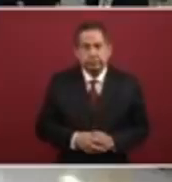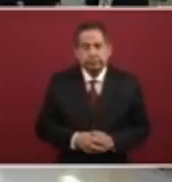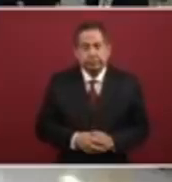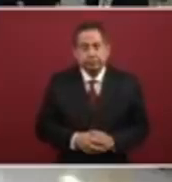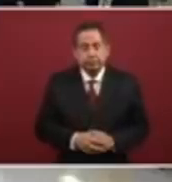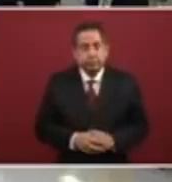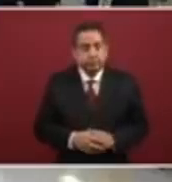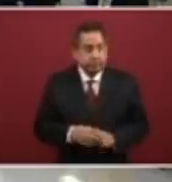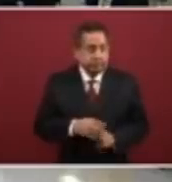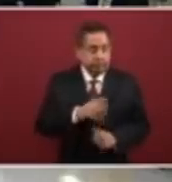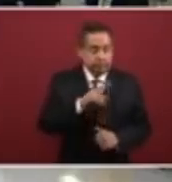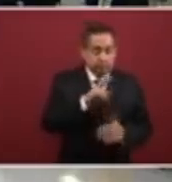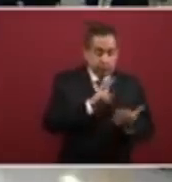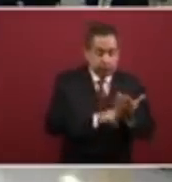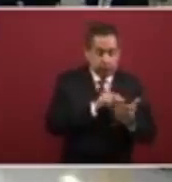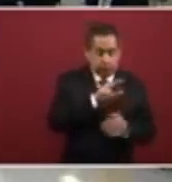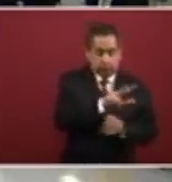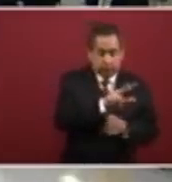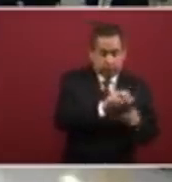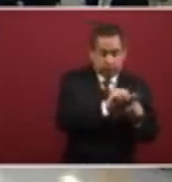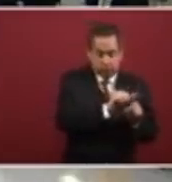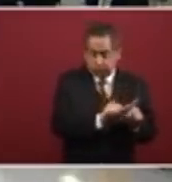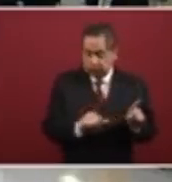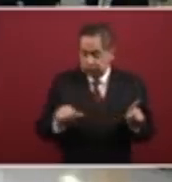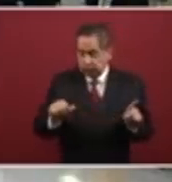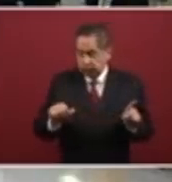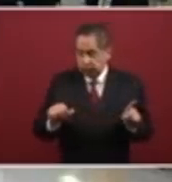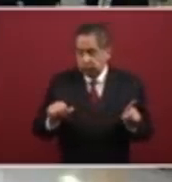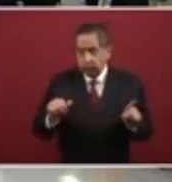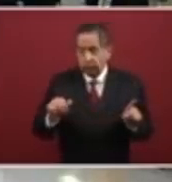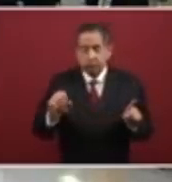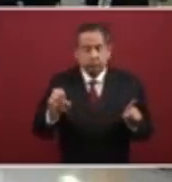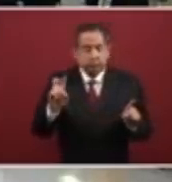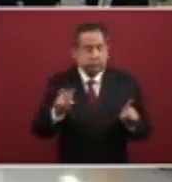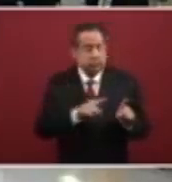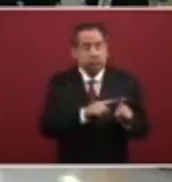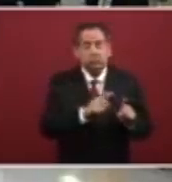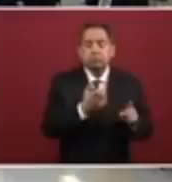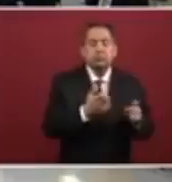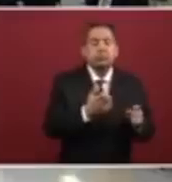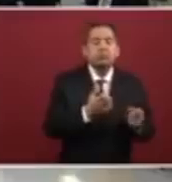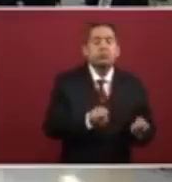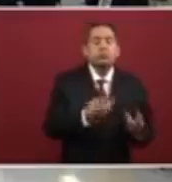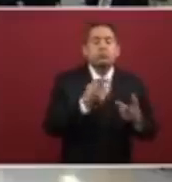En enero del 2018, ¿cuál fue la producción? Era